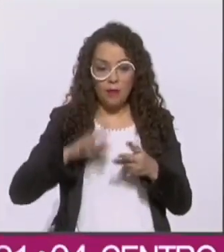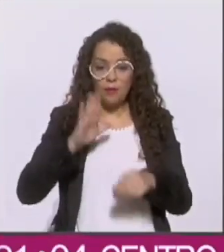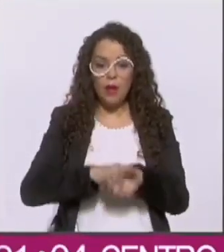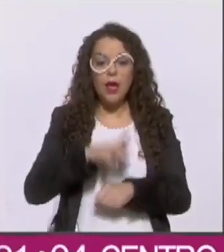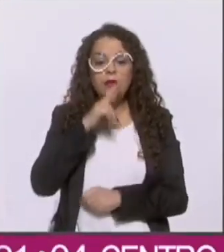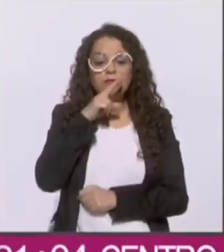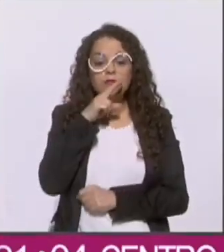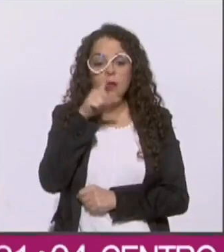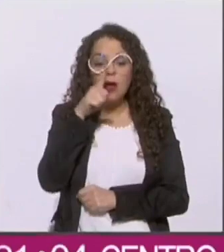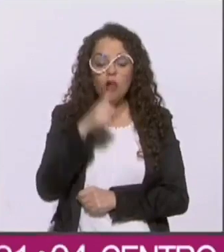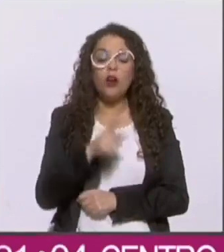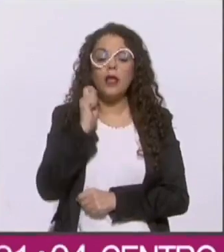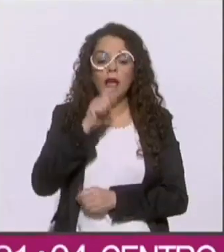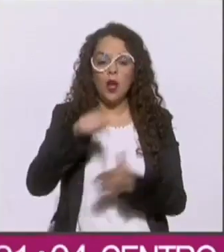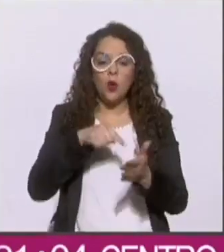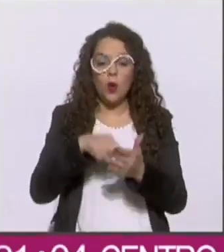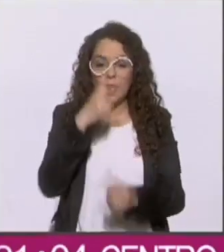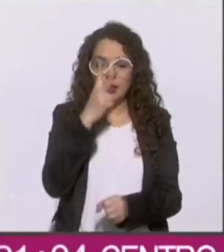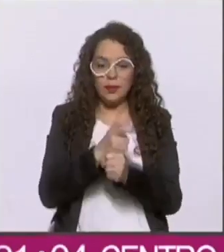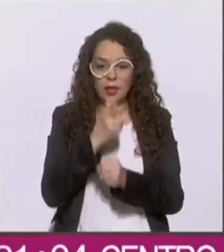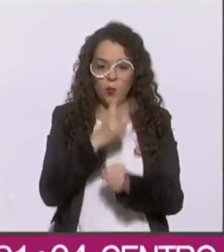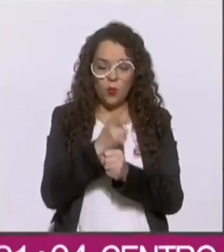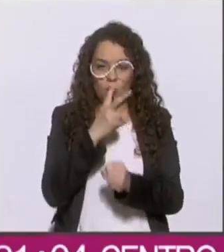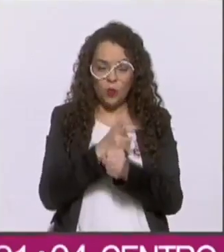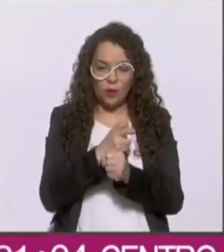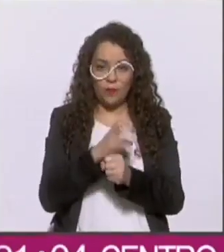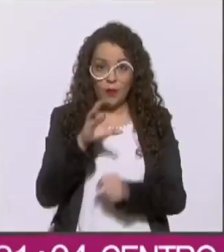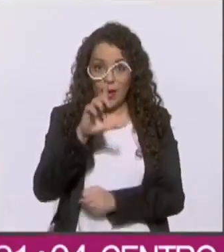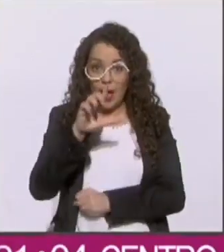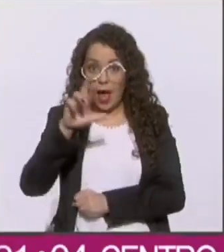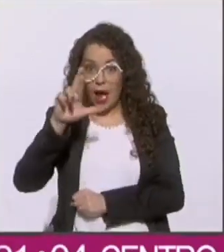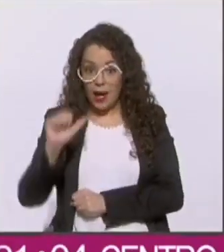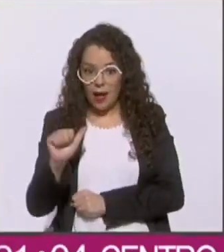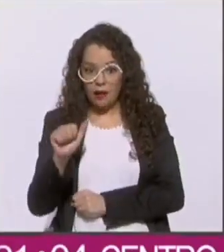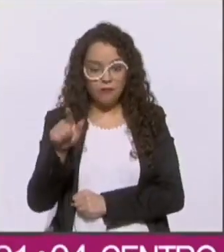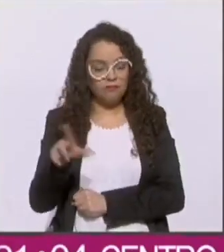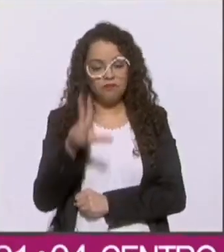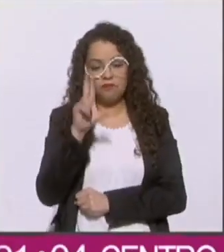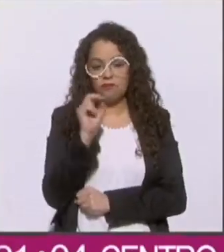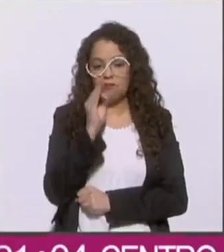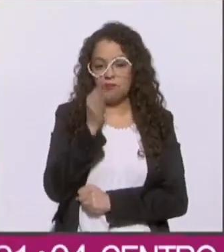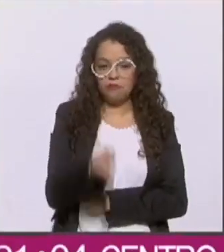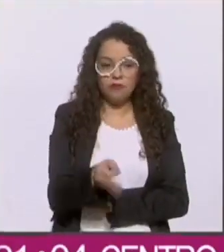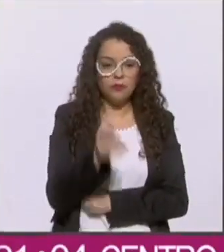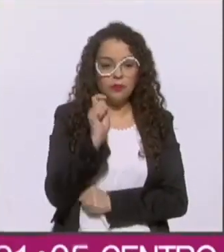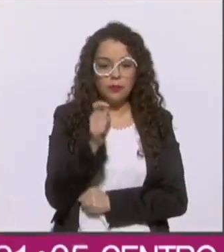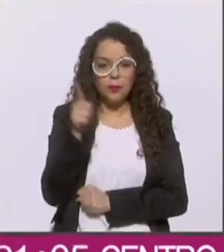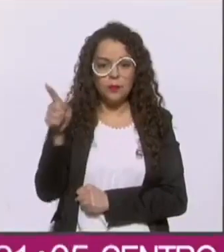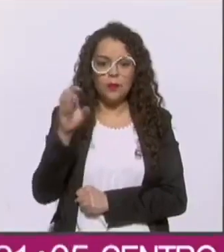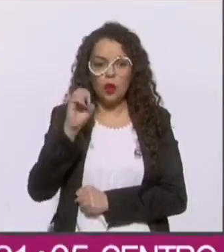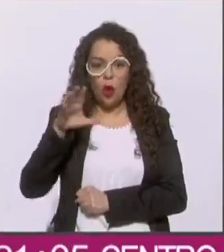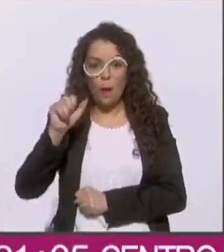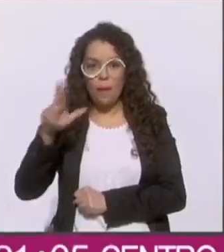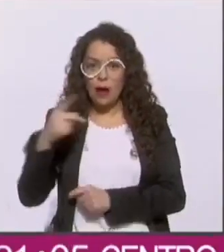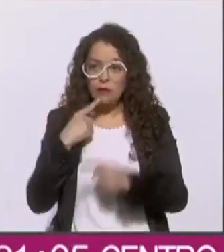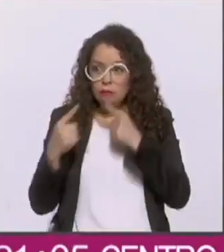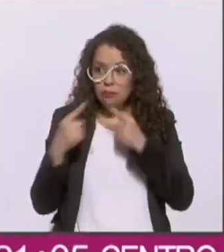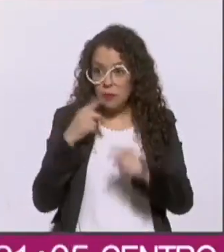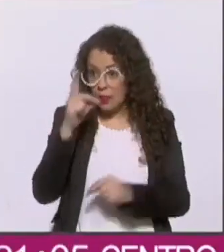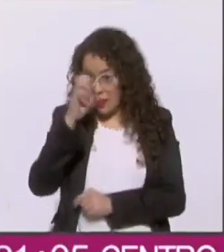mejores segundos lugares. Precisamente, Clara Brugada rechazó haber negociado con Omar García